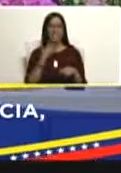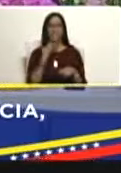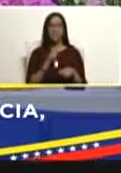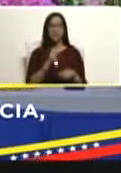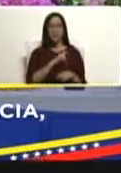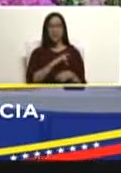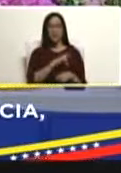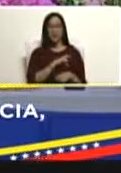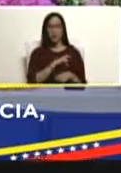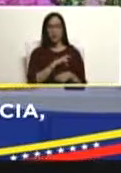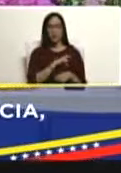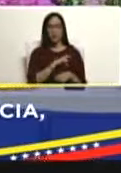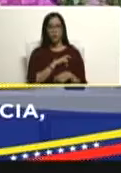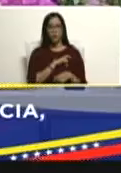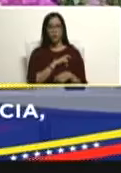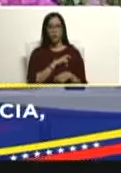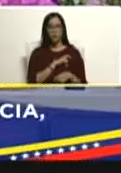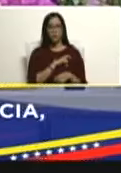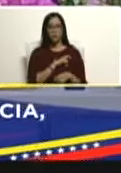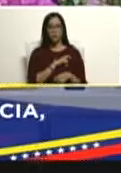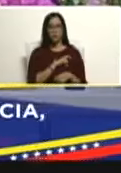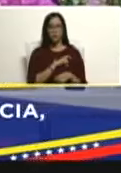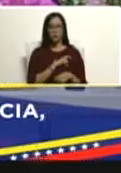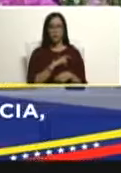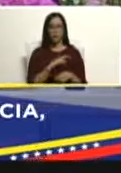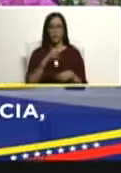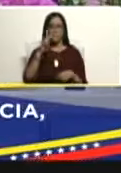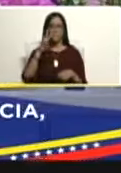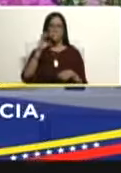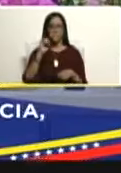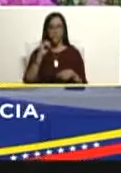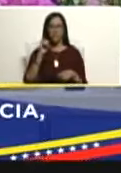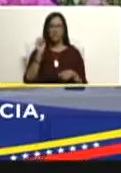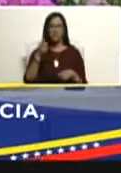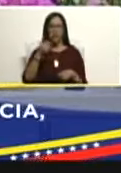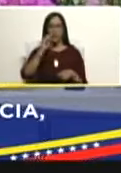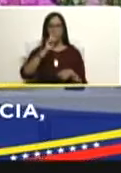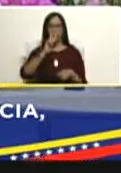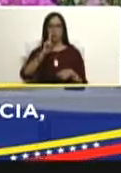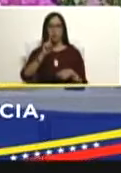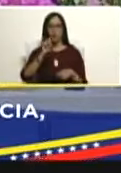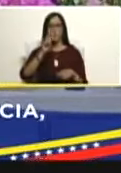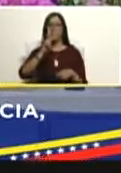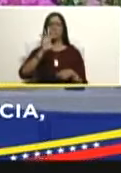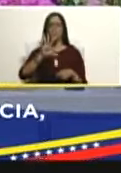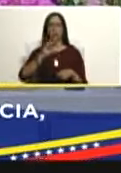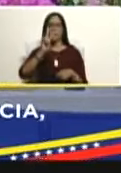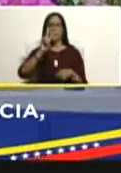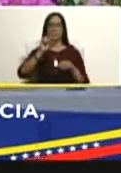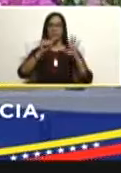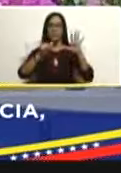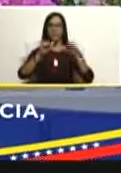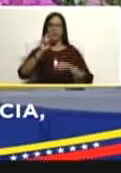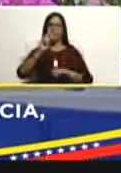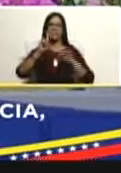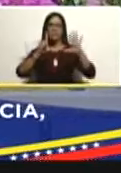enero, qué fresco, 20 grados, 21, 22, 25, 26, 27 grados.